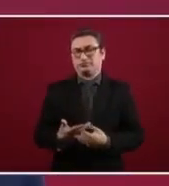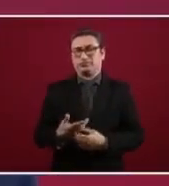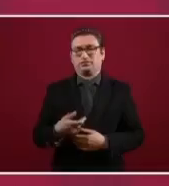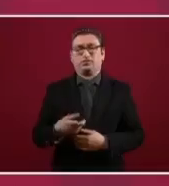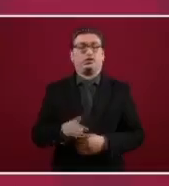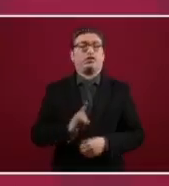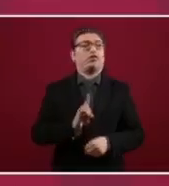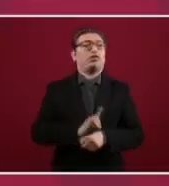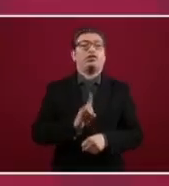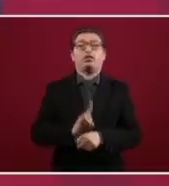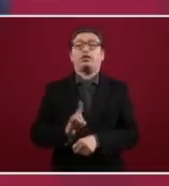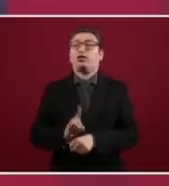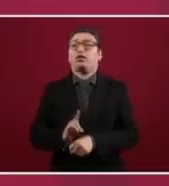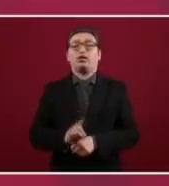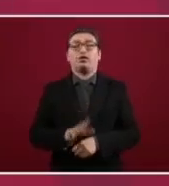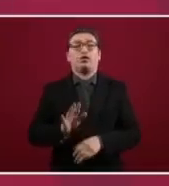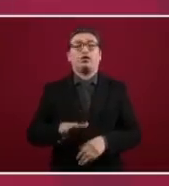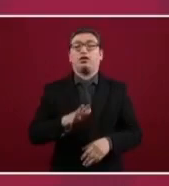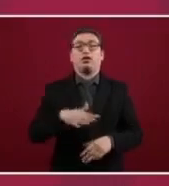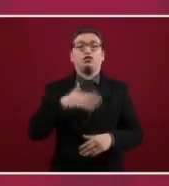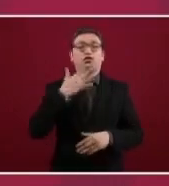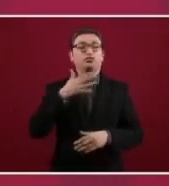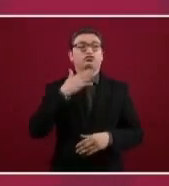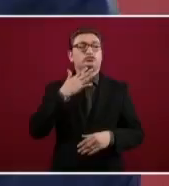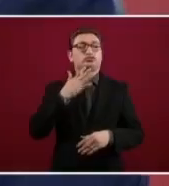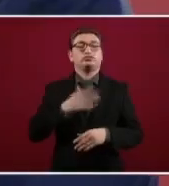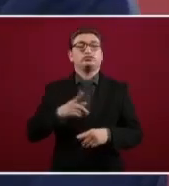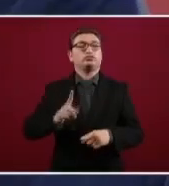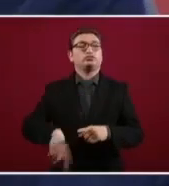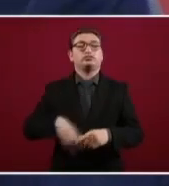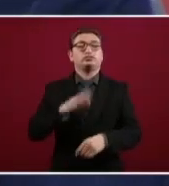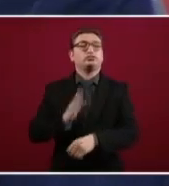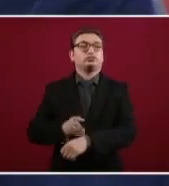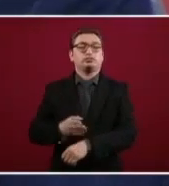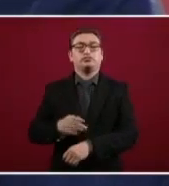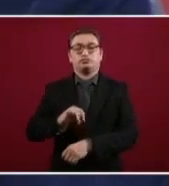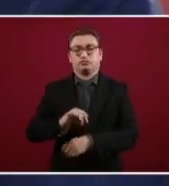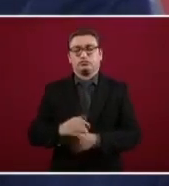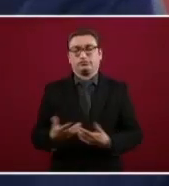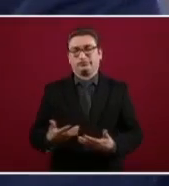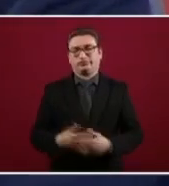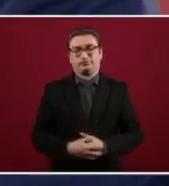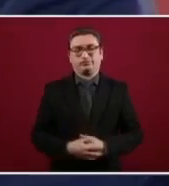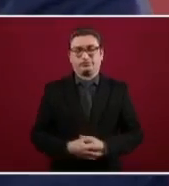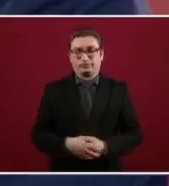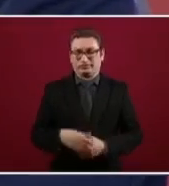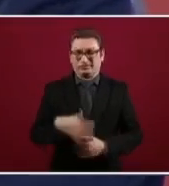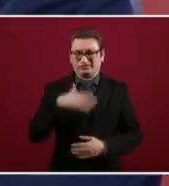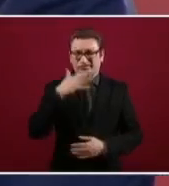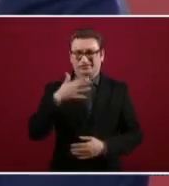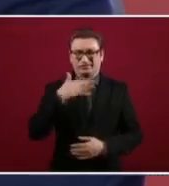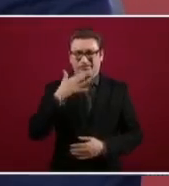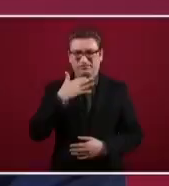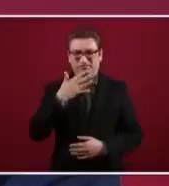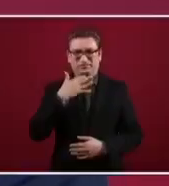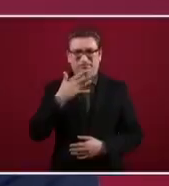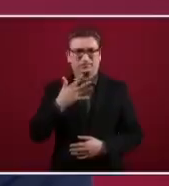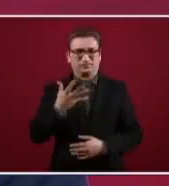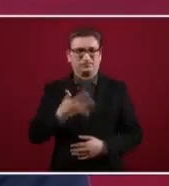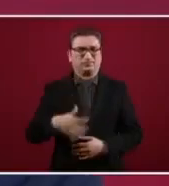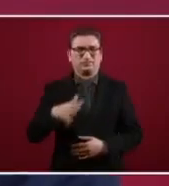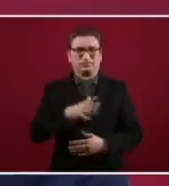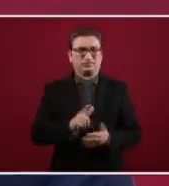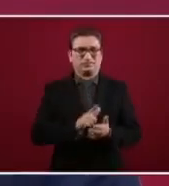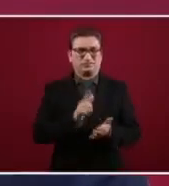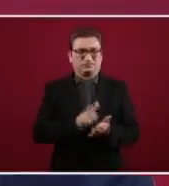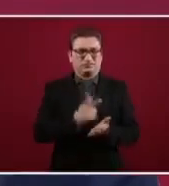para simular de que se combatía la corrupción cuando la corrupción ni siquiera era delito